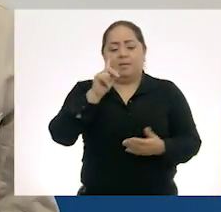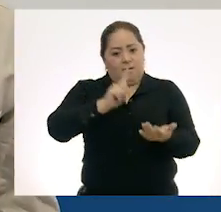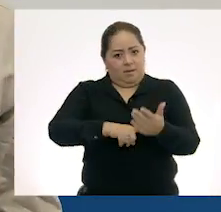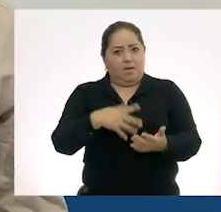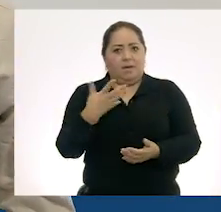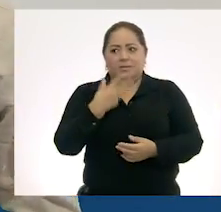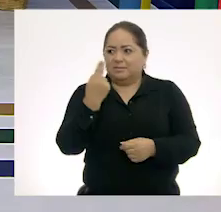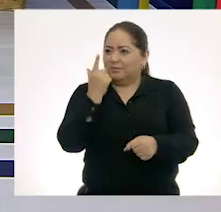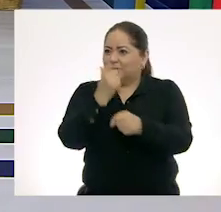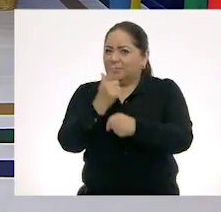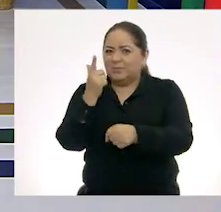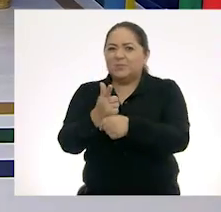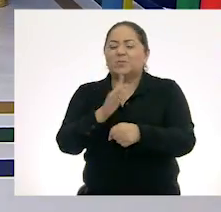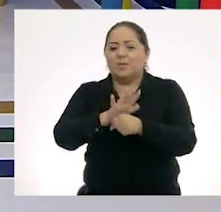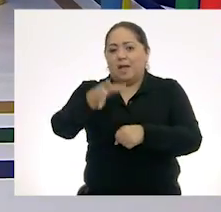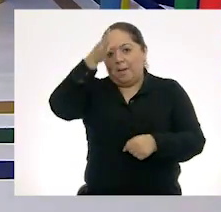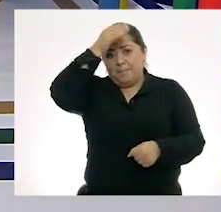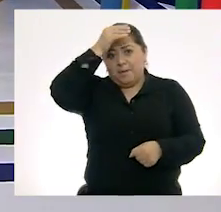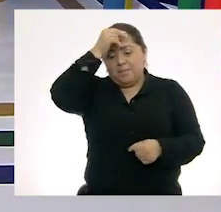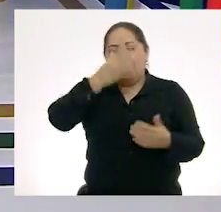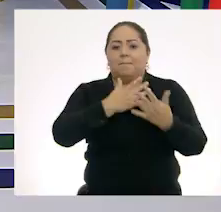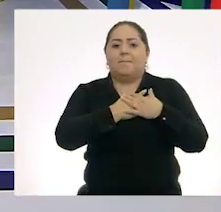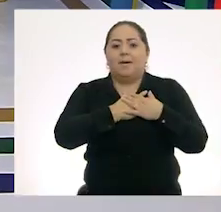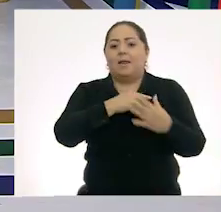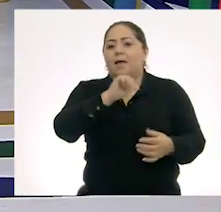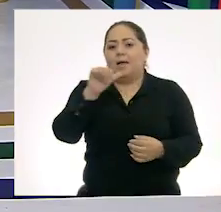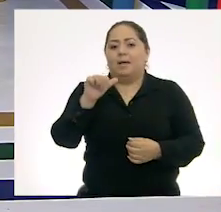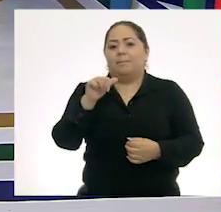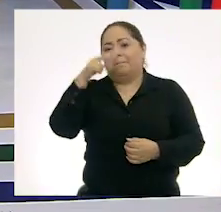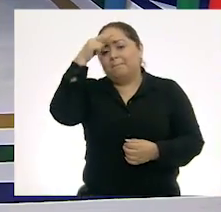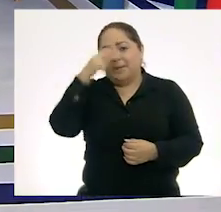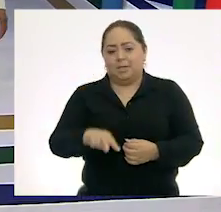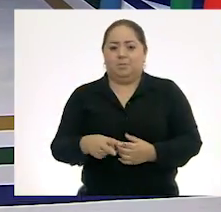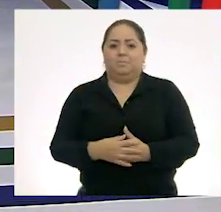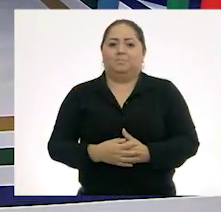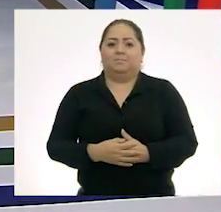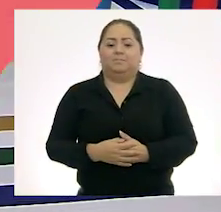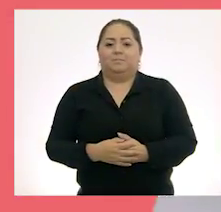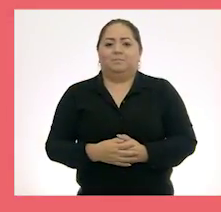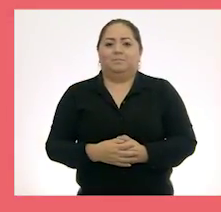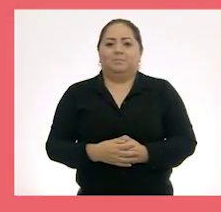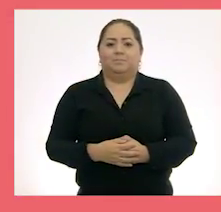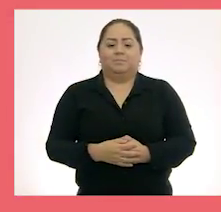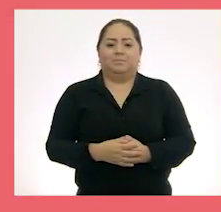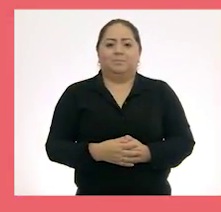más que descubrir en Aprendiendo a Amar a México.